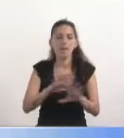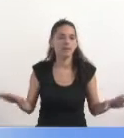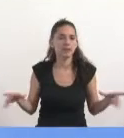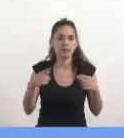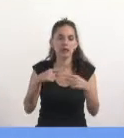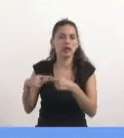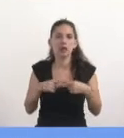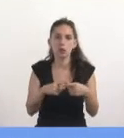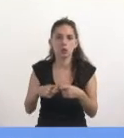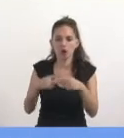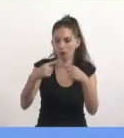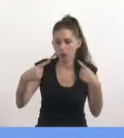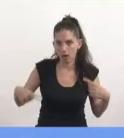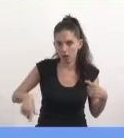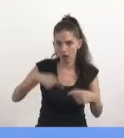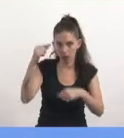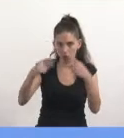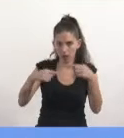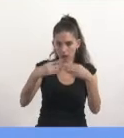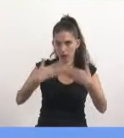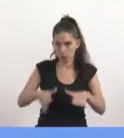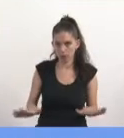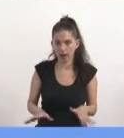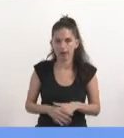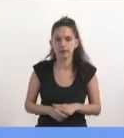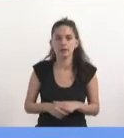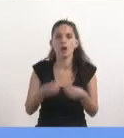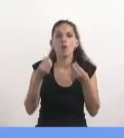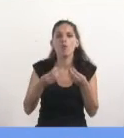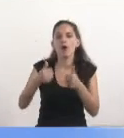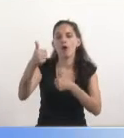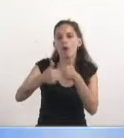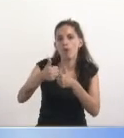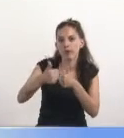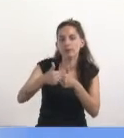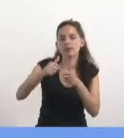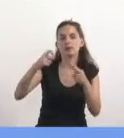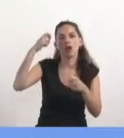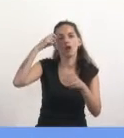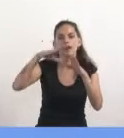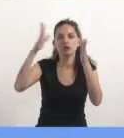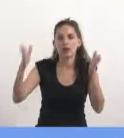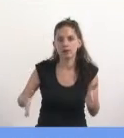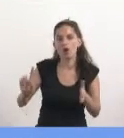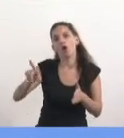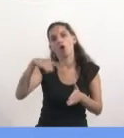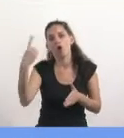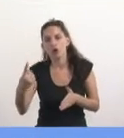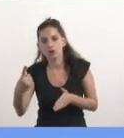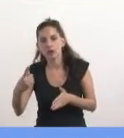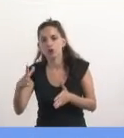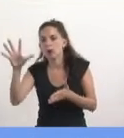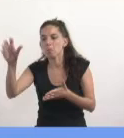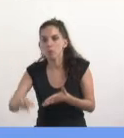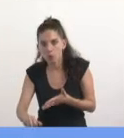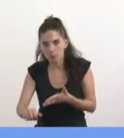recursos naturales. Una cosa es la jurisdicción que pueda tener por competencia delegada el Congreso de la Nación y otra cosa es la propiedad. El dominio es de las provincias de